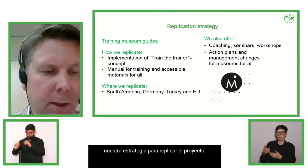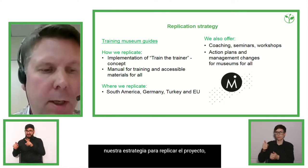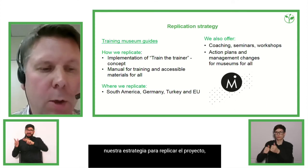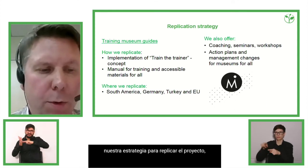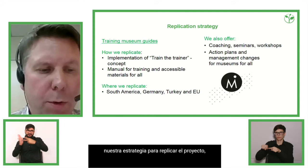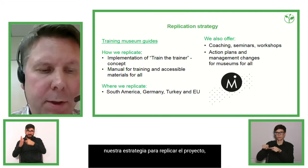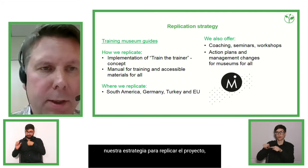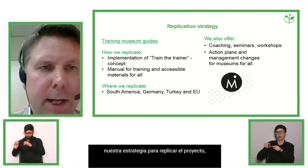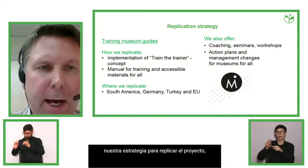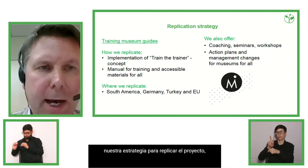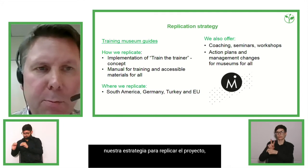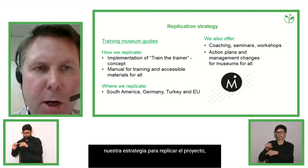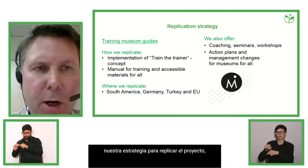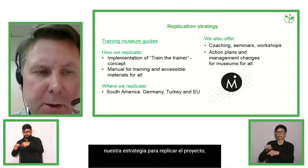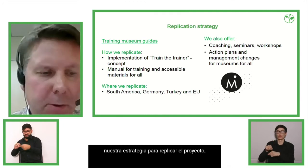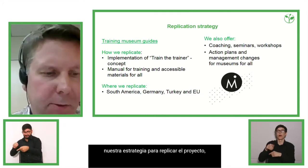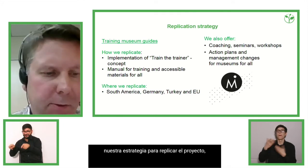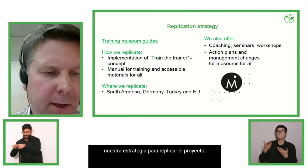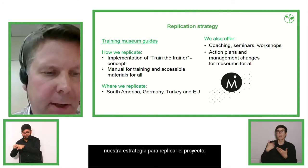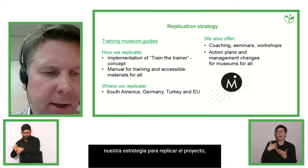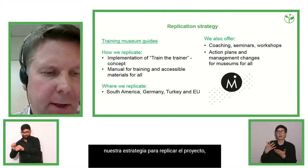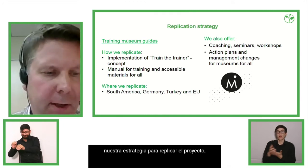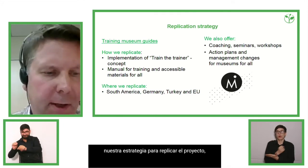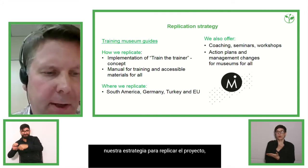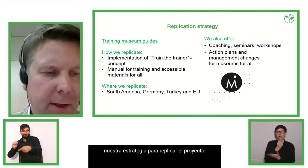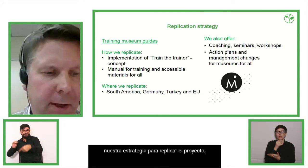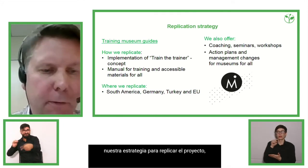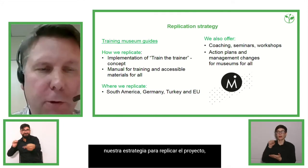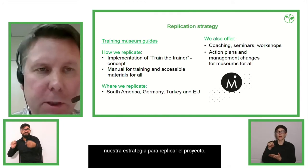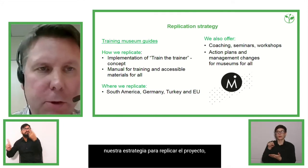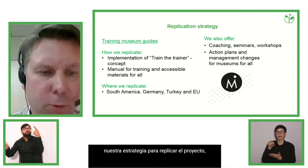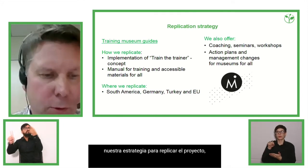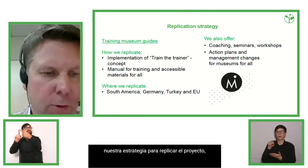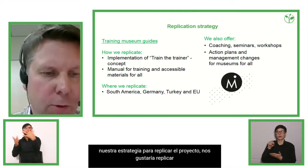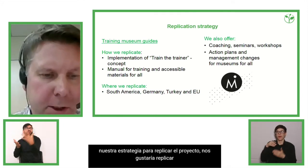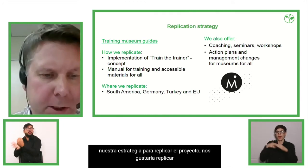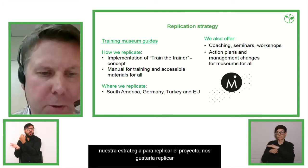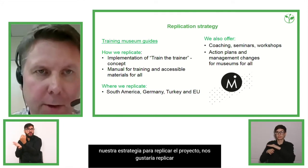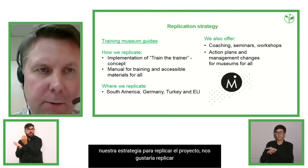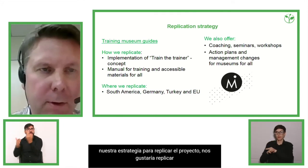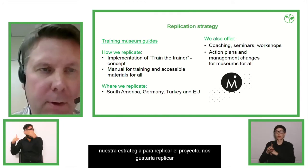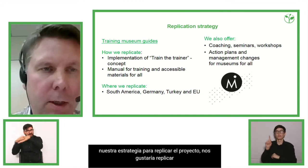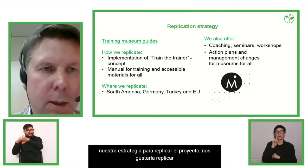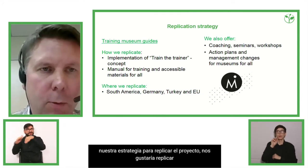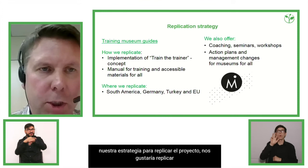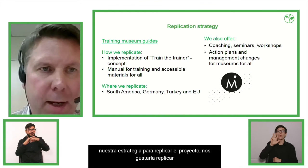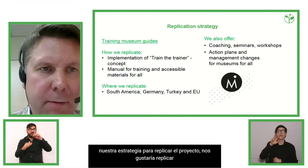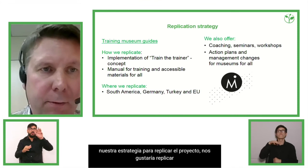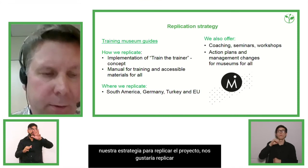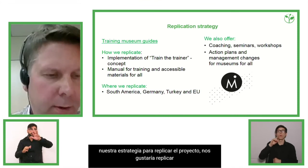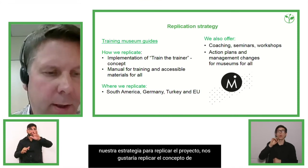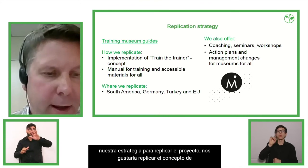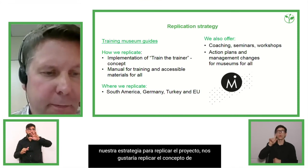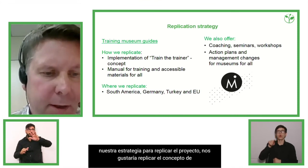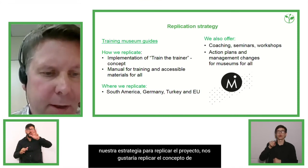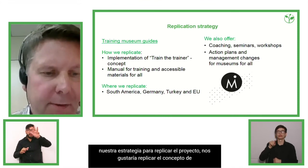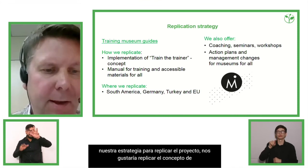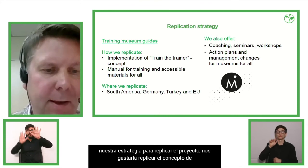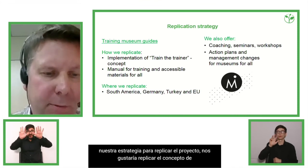y materiales accesibles, nueve módulos y 42 unidades de